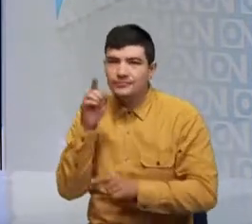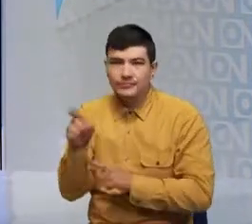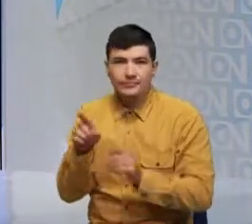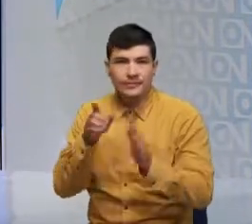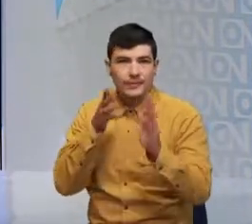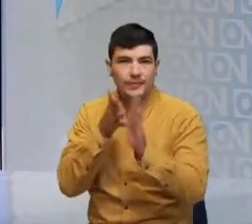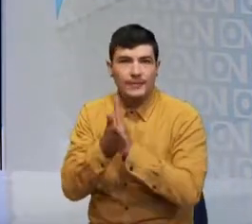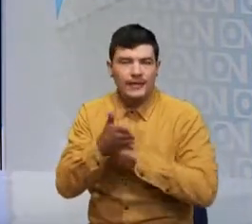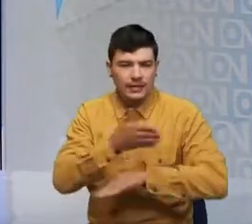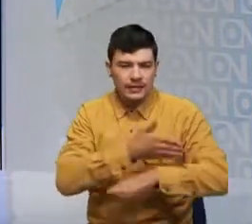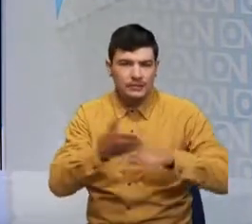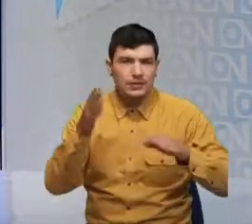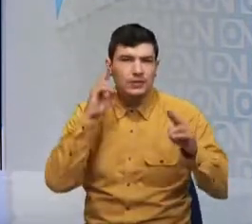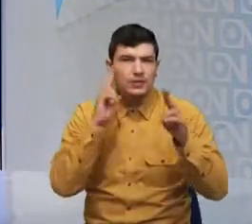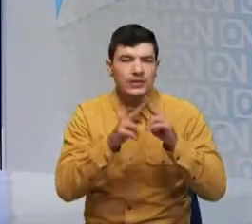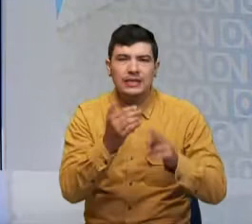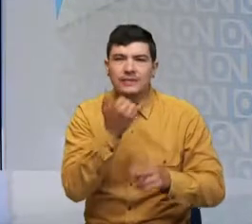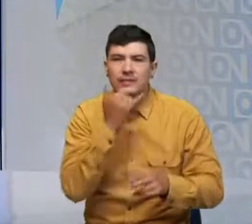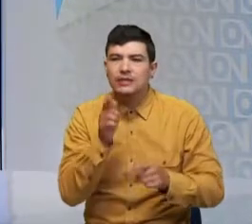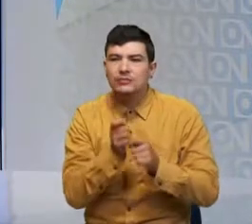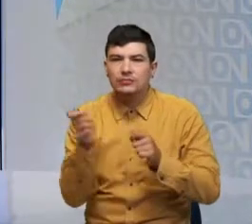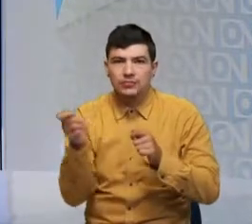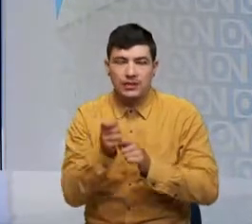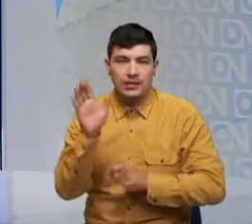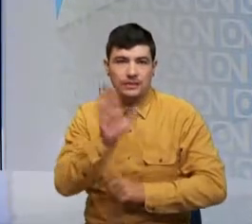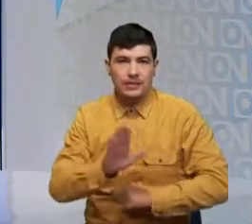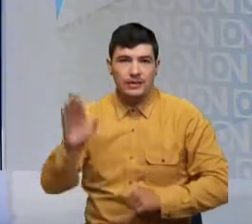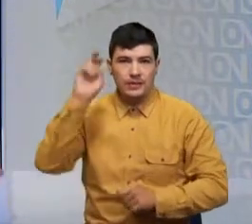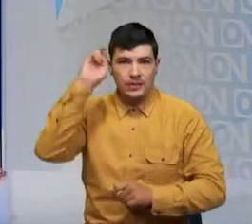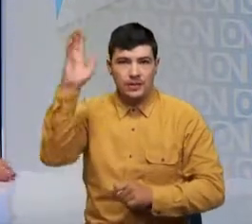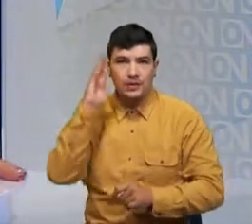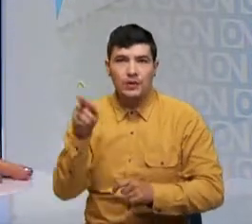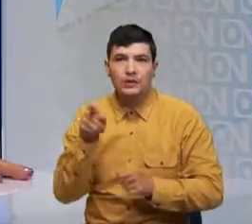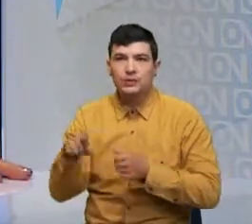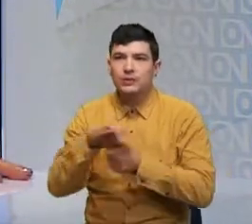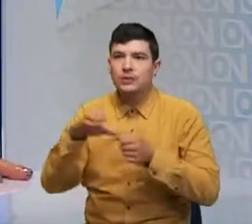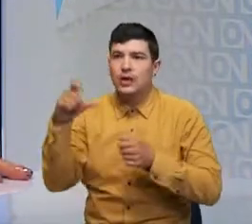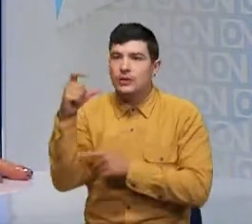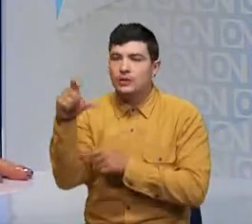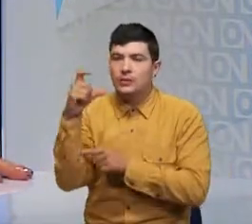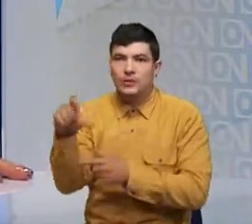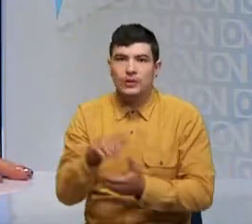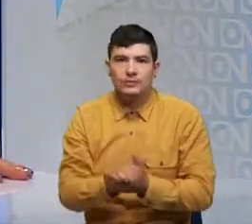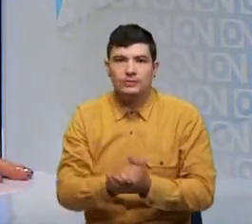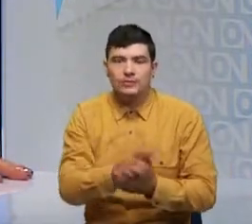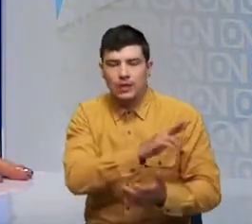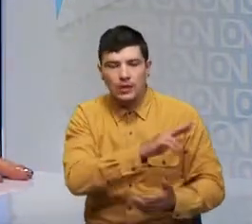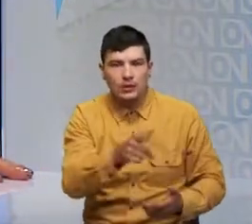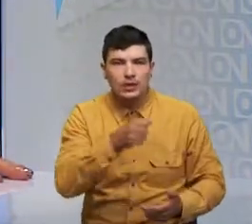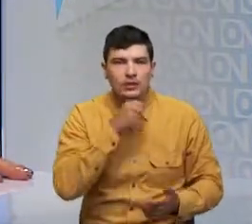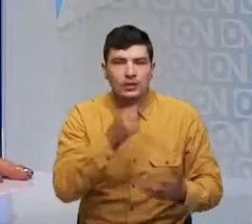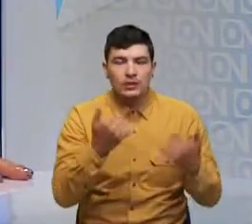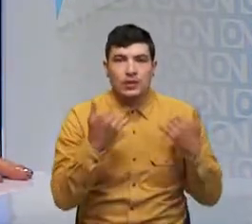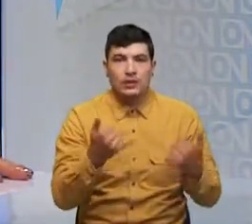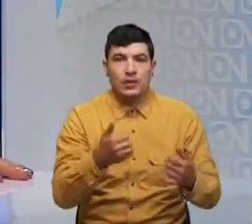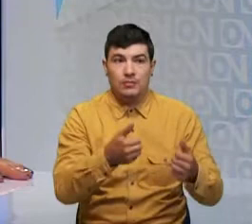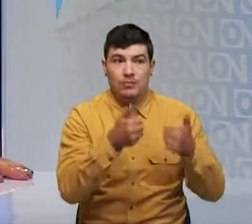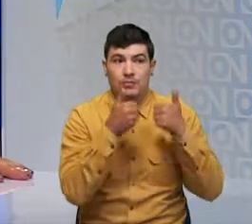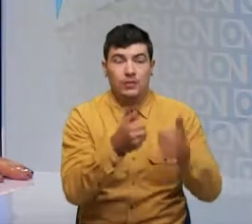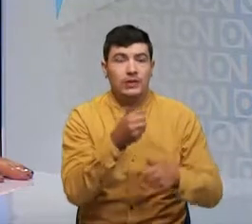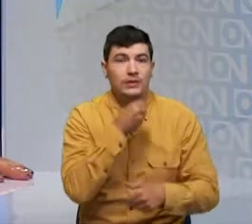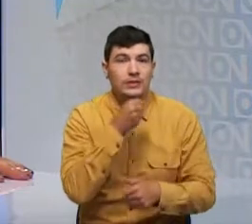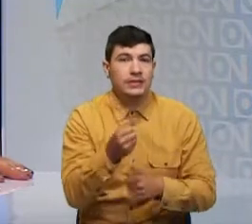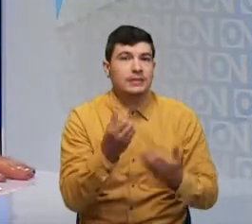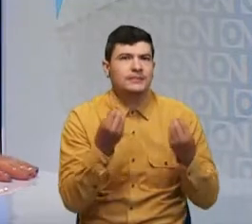sabremos lo que pasa en zona de frontera luego de este anuncio hecho por el presidente interino juan guaidó en otras noticias llegan muy buenas para los